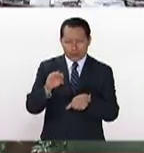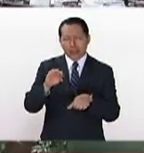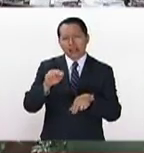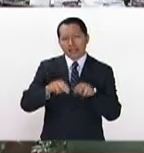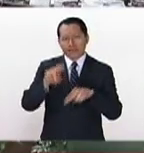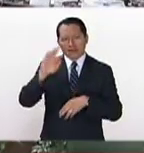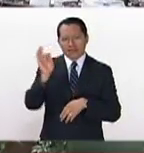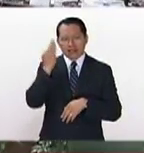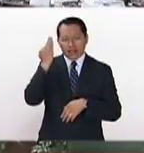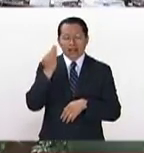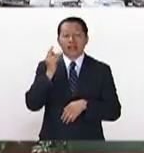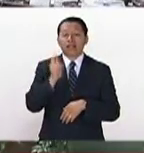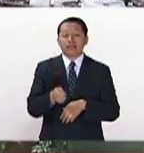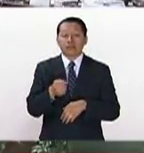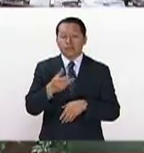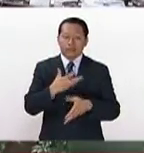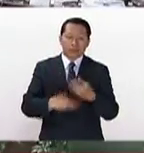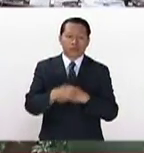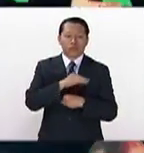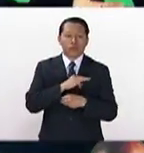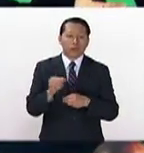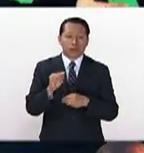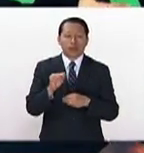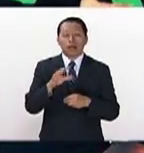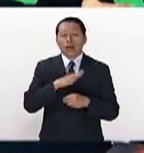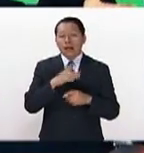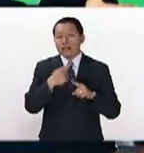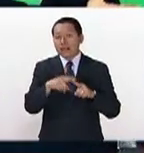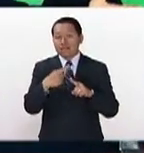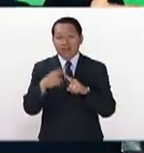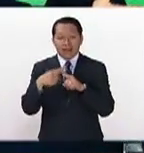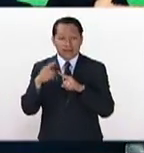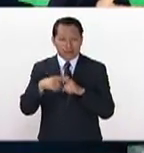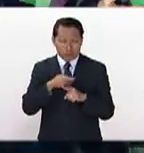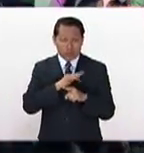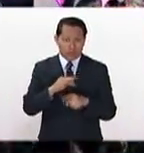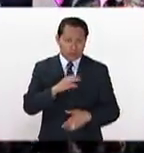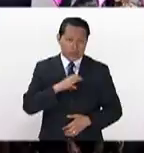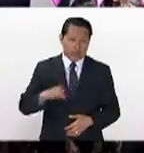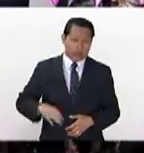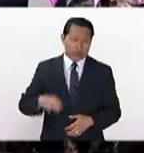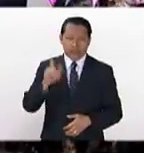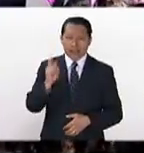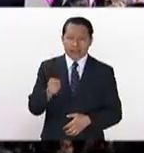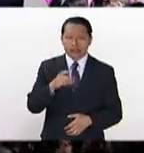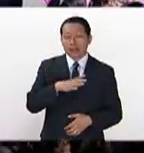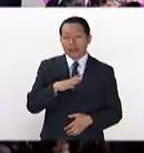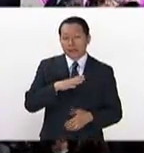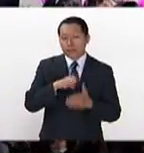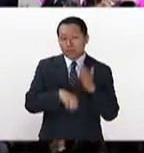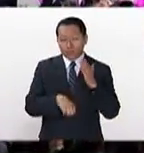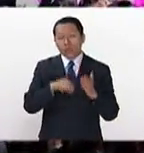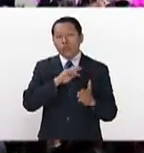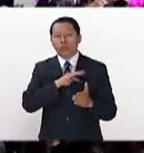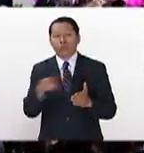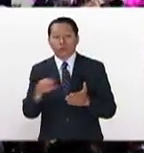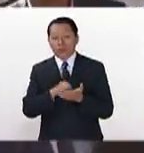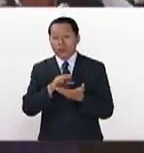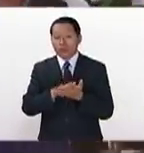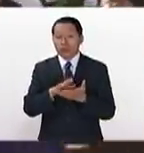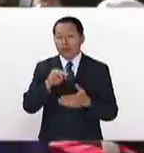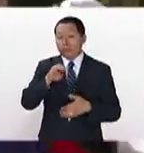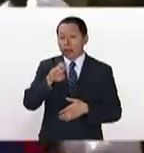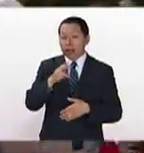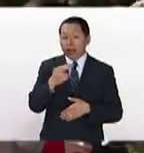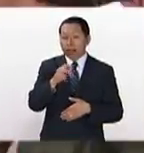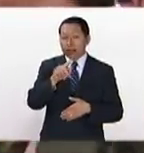federal, lo cual a su vez será dividido entre el número de aspirantes que obtengan la candidatura, por lo que en el caso de que se confirme la de